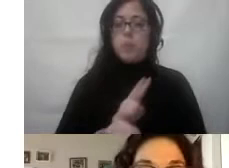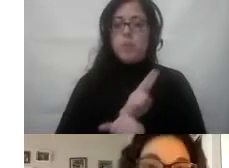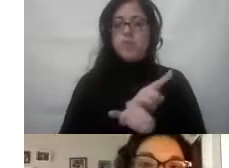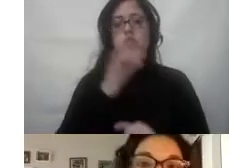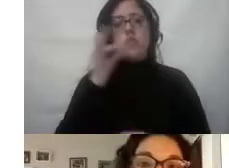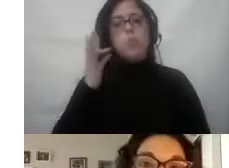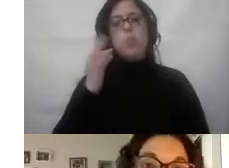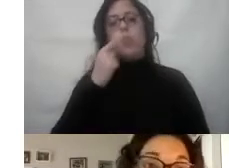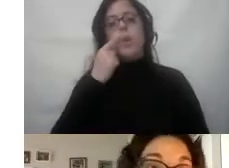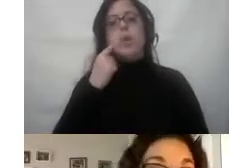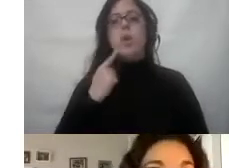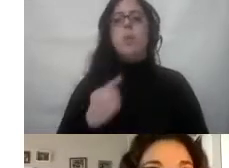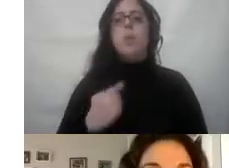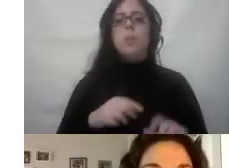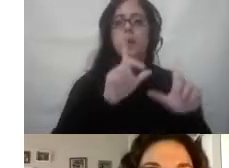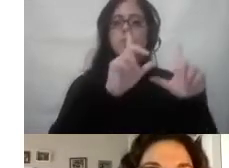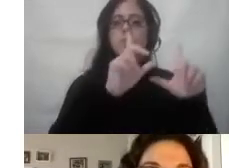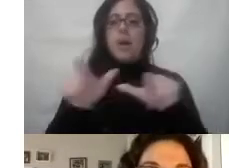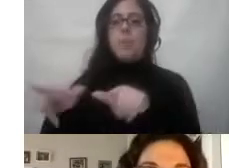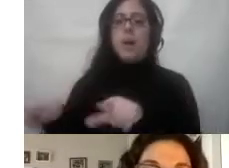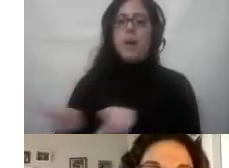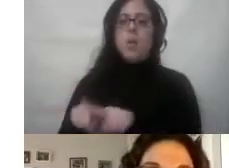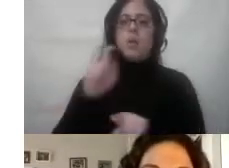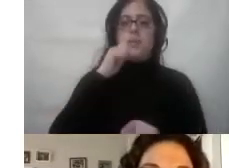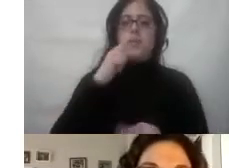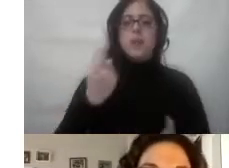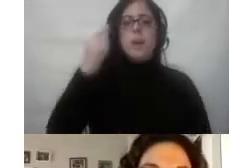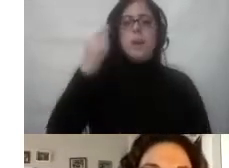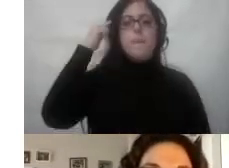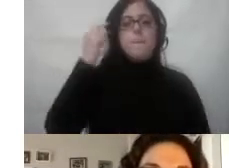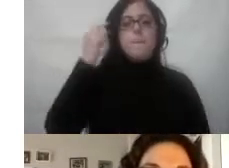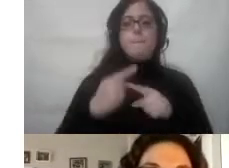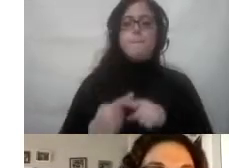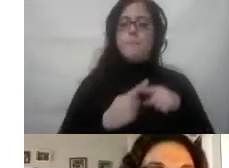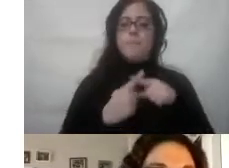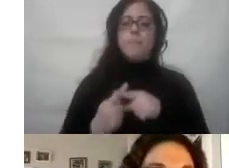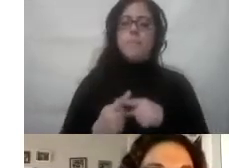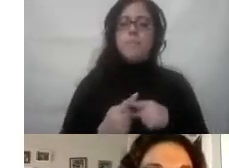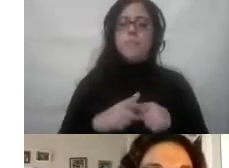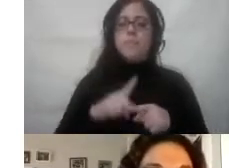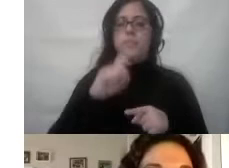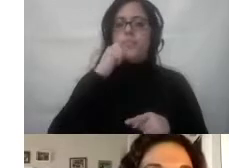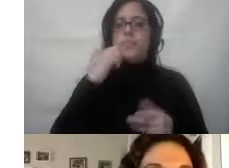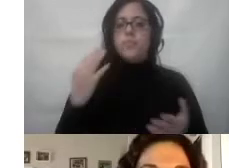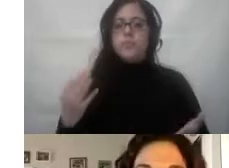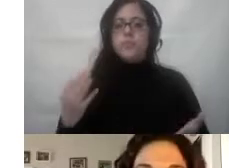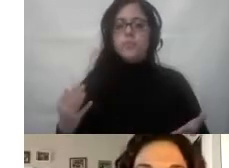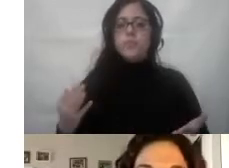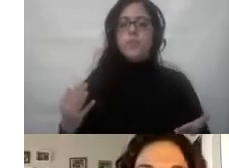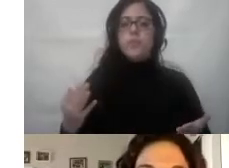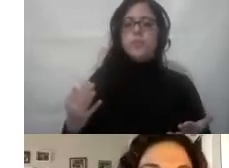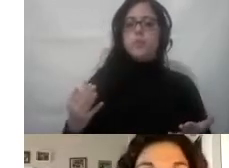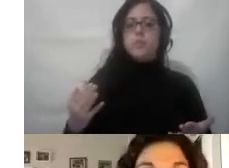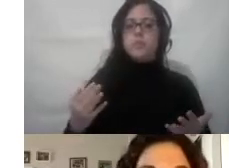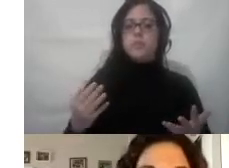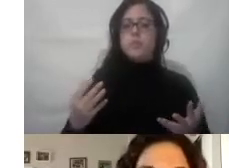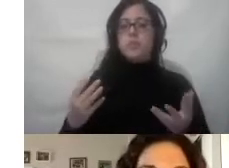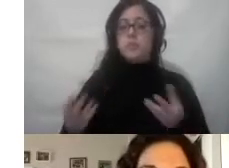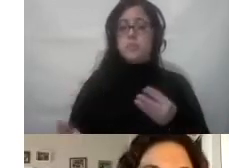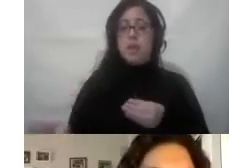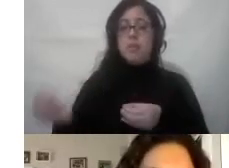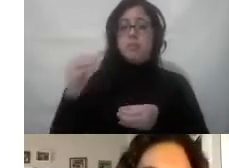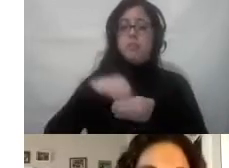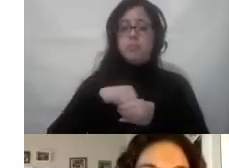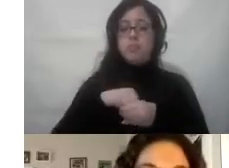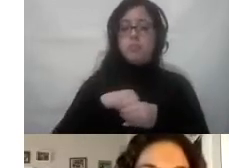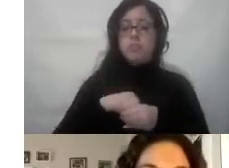área la categoría de pensar socialmente, que es una categoría que no está tan instalada y no estuvo tan instalada en